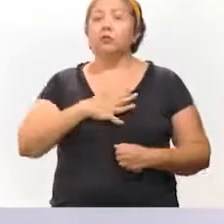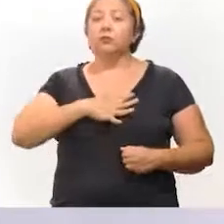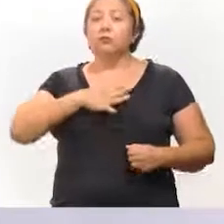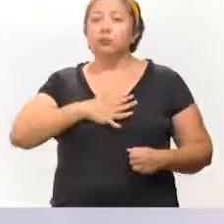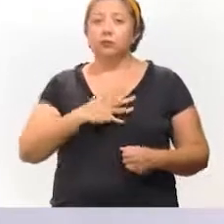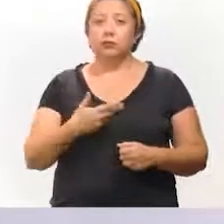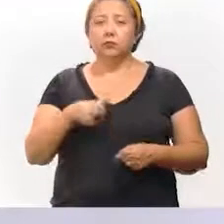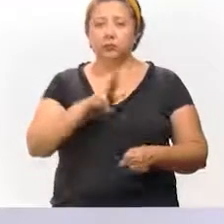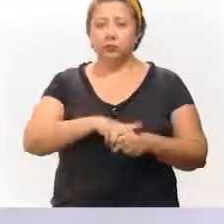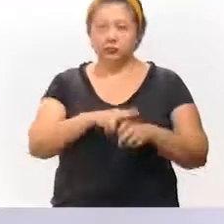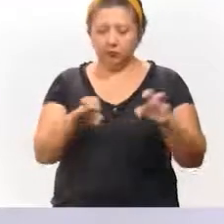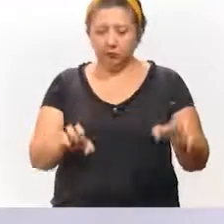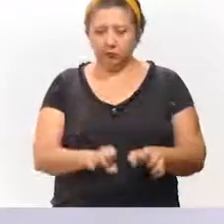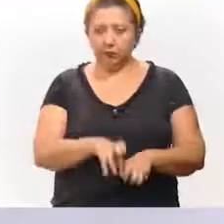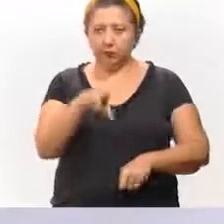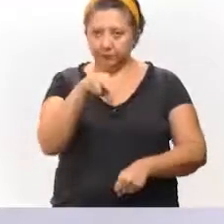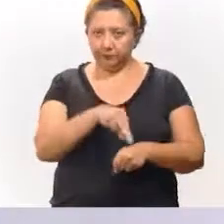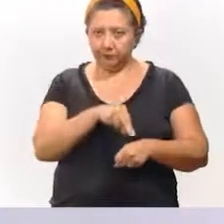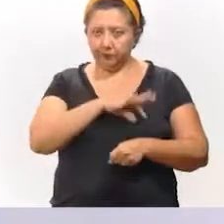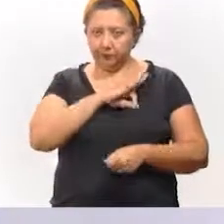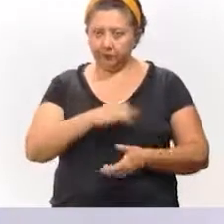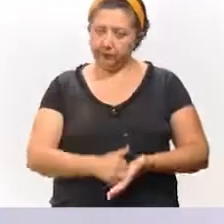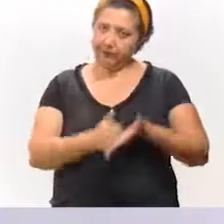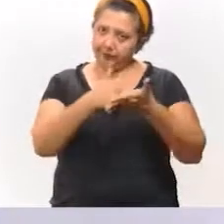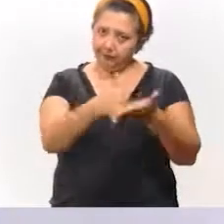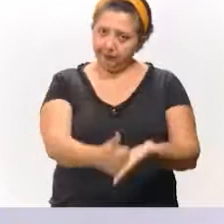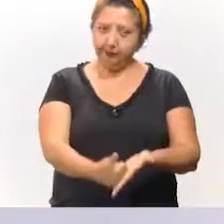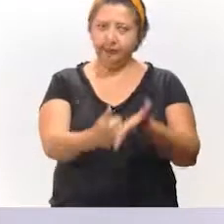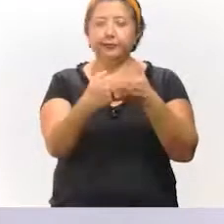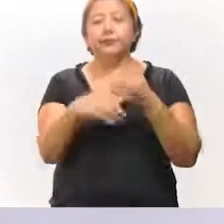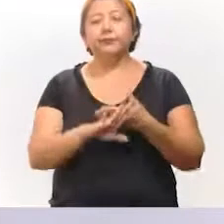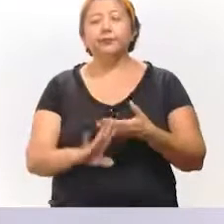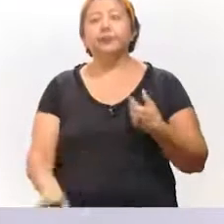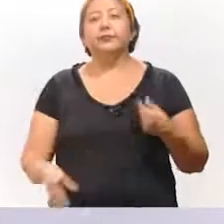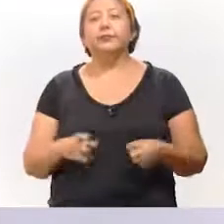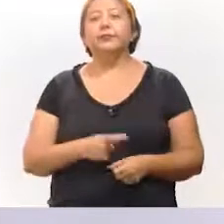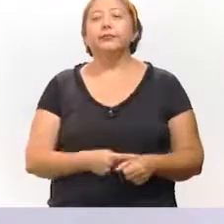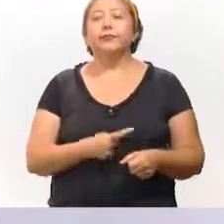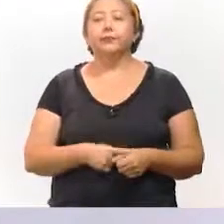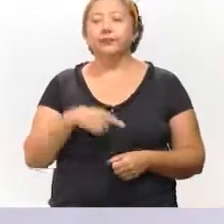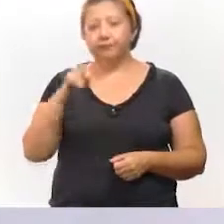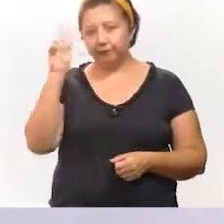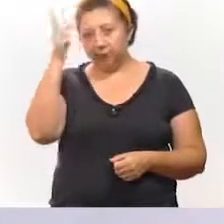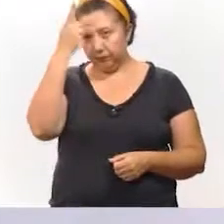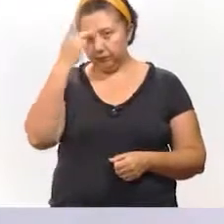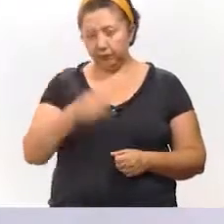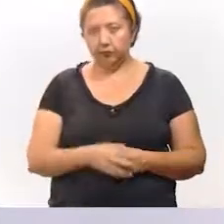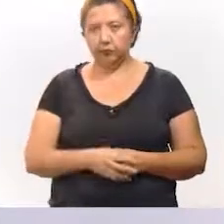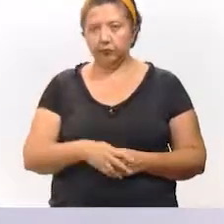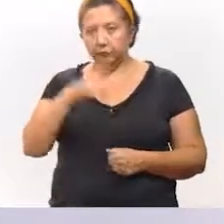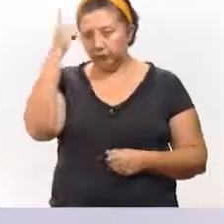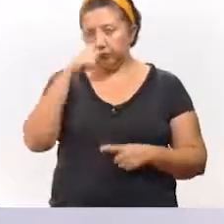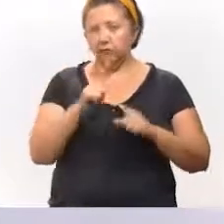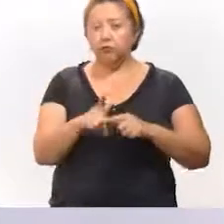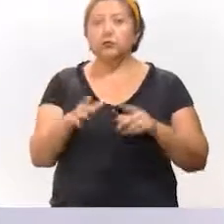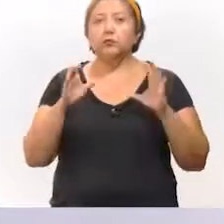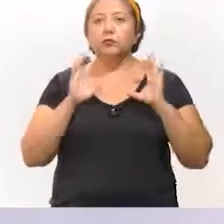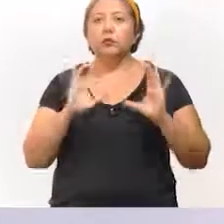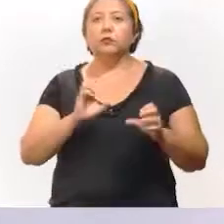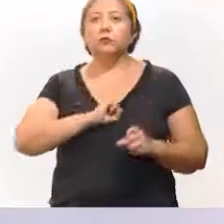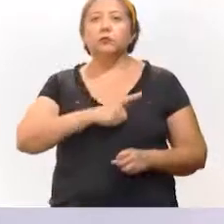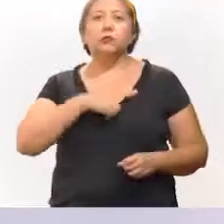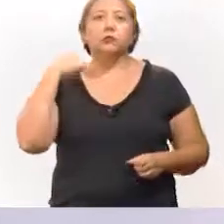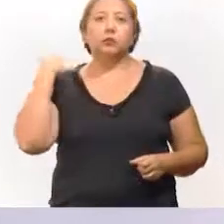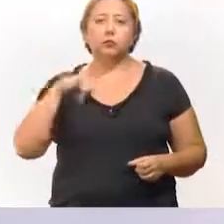En el hospital, un equipo de especialistas podrá ayudarlos y evitar que la enfermedad se complique. Para seguir protegiendo la salud